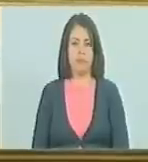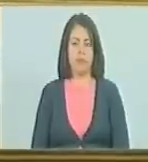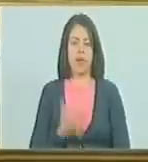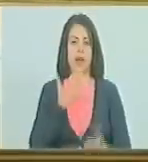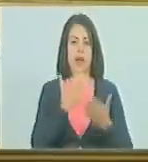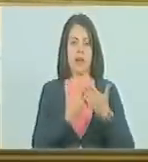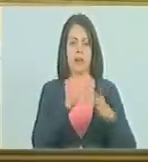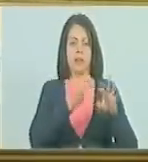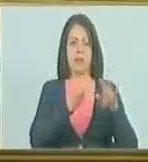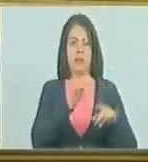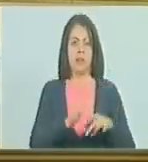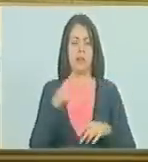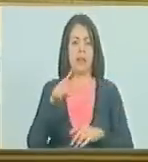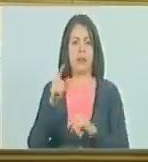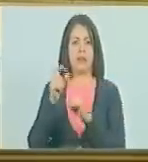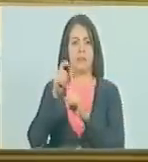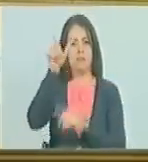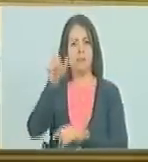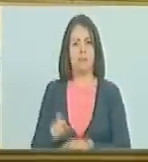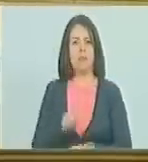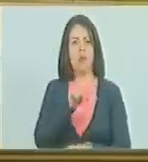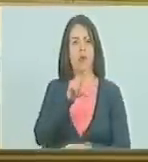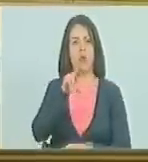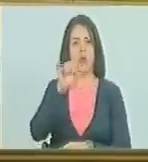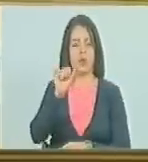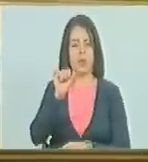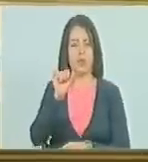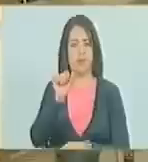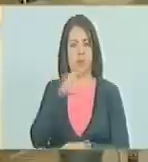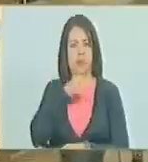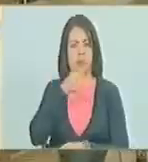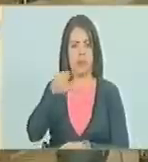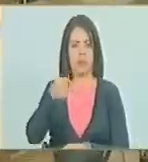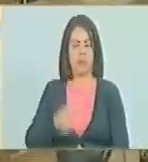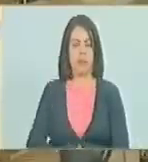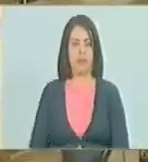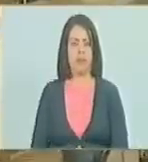Gracias, secretaria. Dejo el derecho de palabra al diputado Luis Parra.